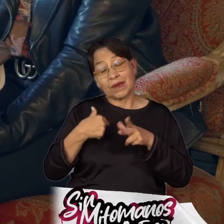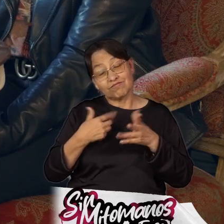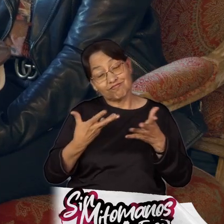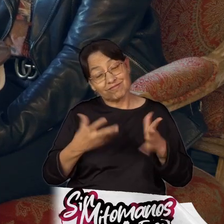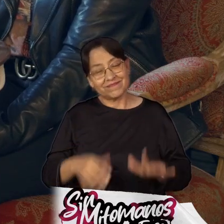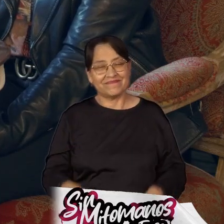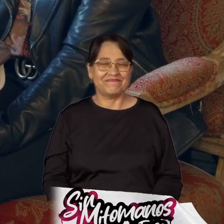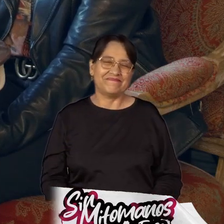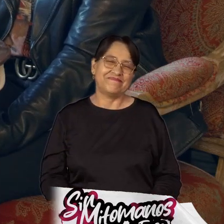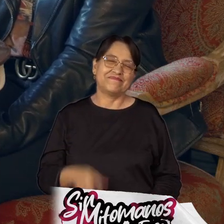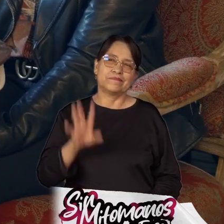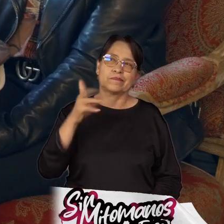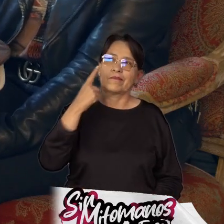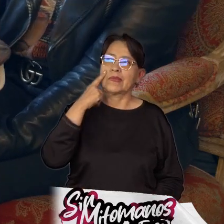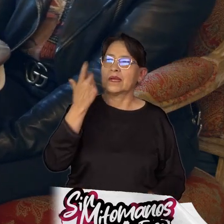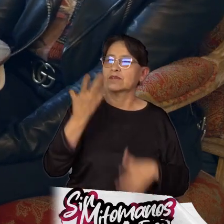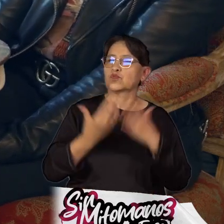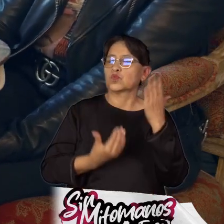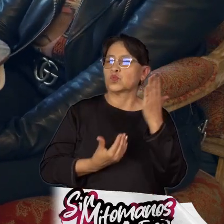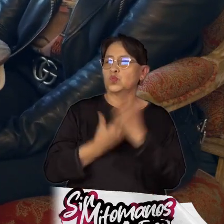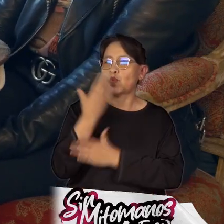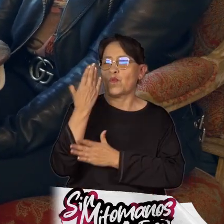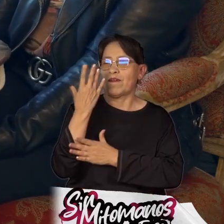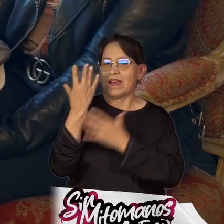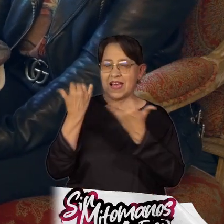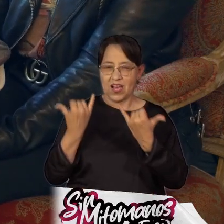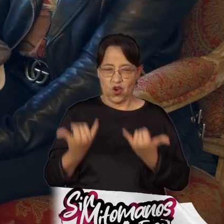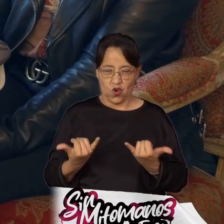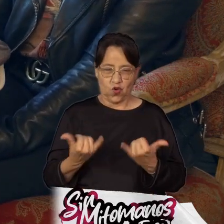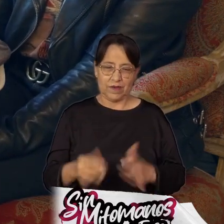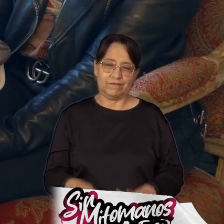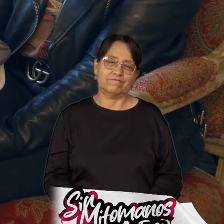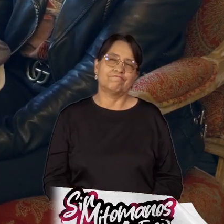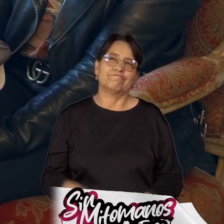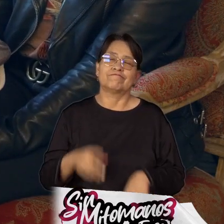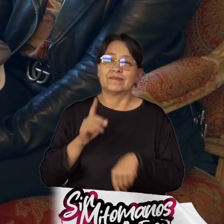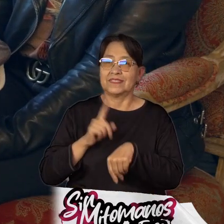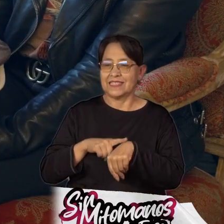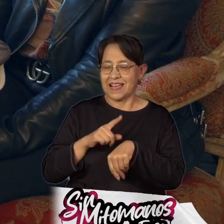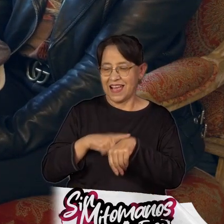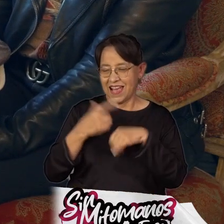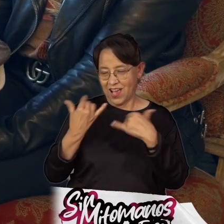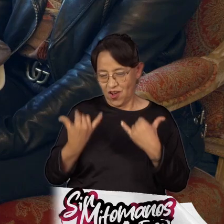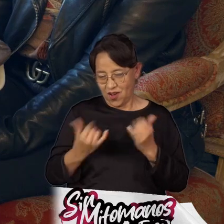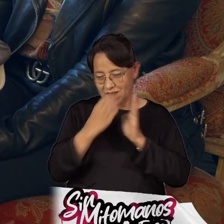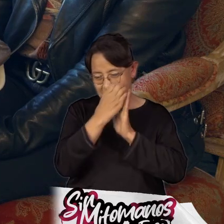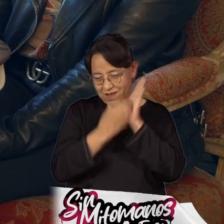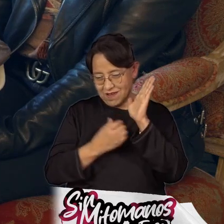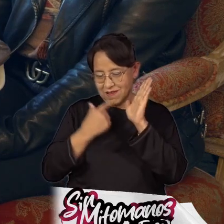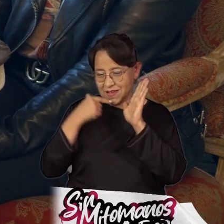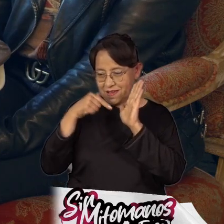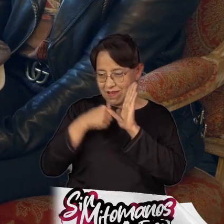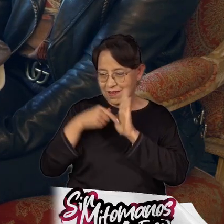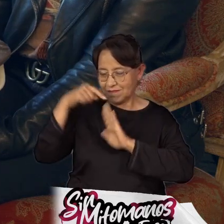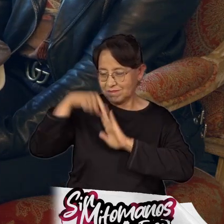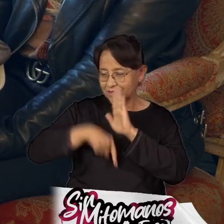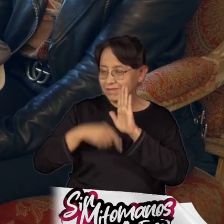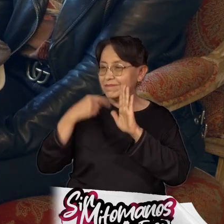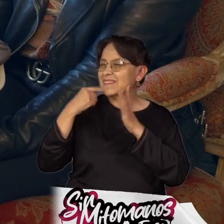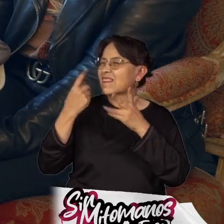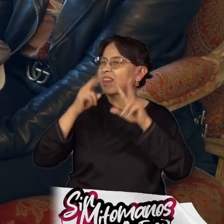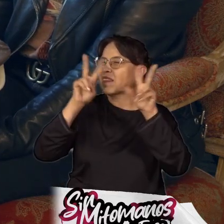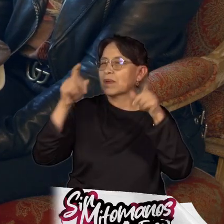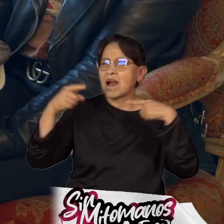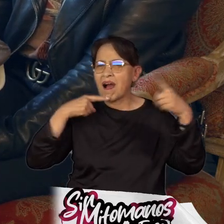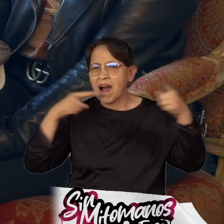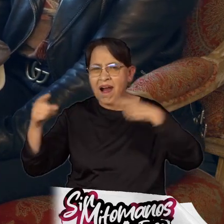Bueno, en esta nueva fase de Face to Face, o este nuevo capítulo que estamos poniendo hoy, vamos a profundizar un poquito el debate